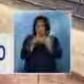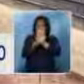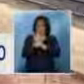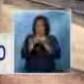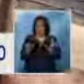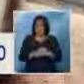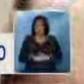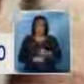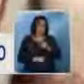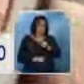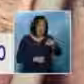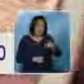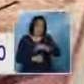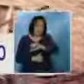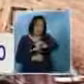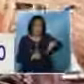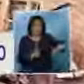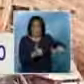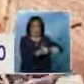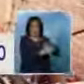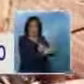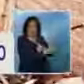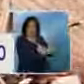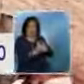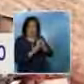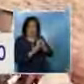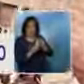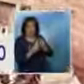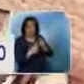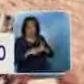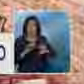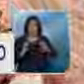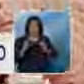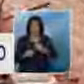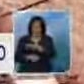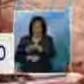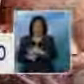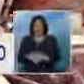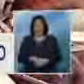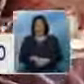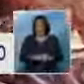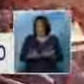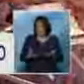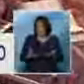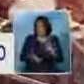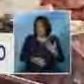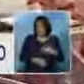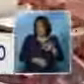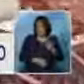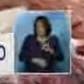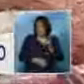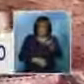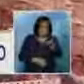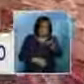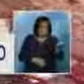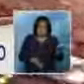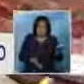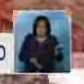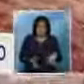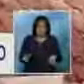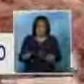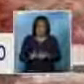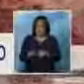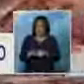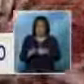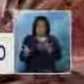esto vendría a ser a la espalda de las aulas y se está utilizando prácticamente como